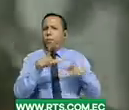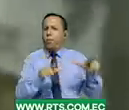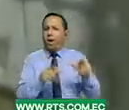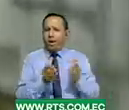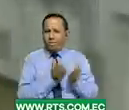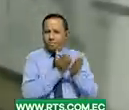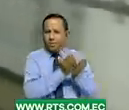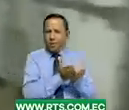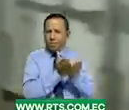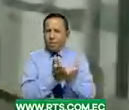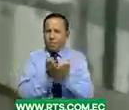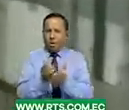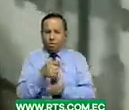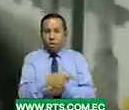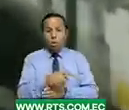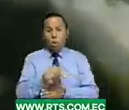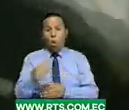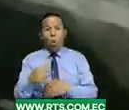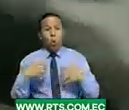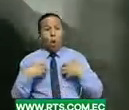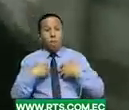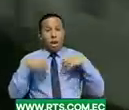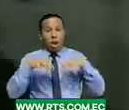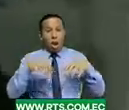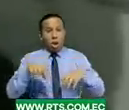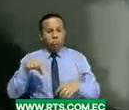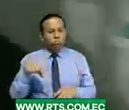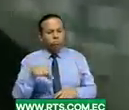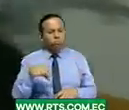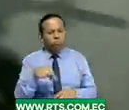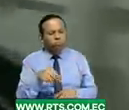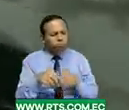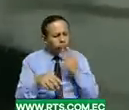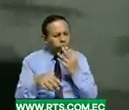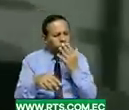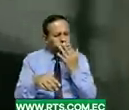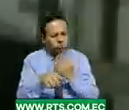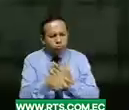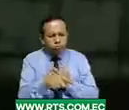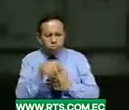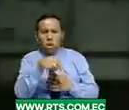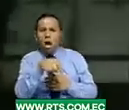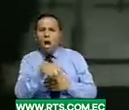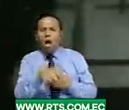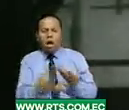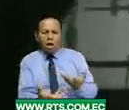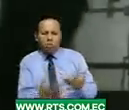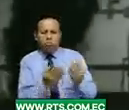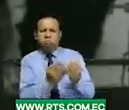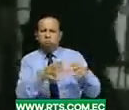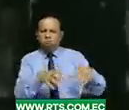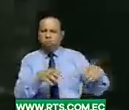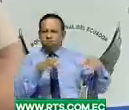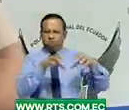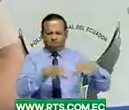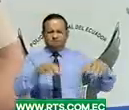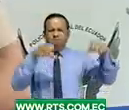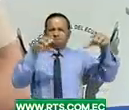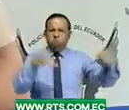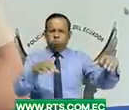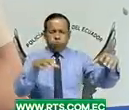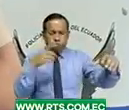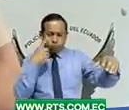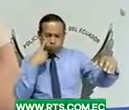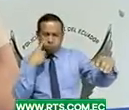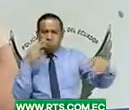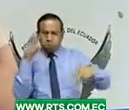embarque. Esta vez fue el Cambalú quien determinó que bajo la estructura de este contenedor existían inconsistencias. Por lo que